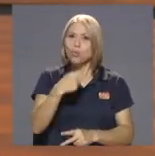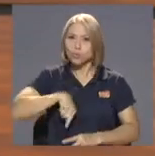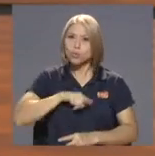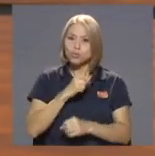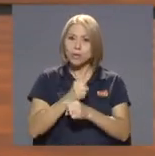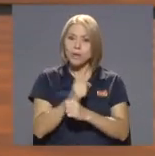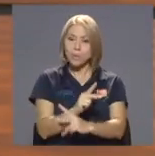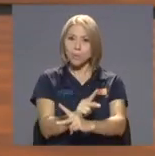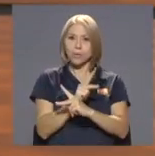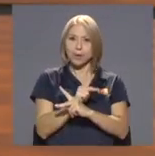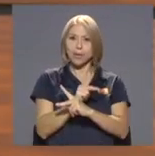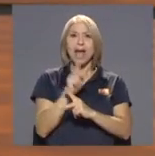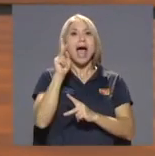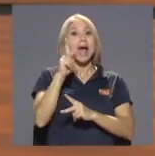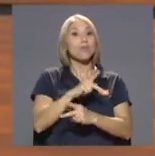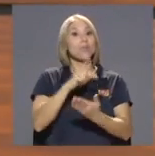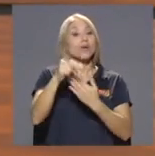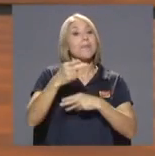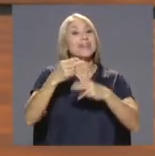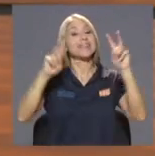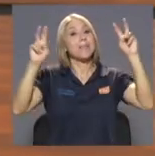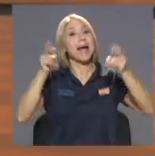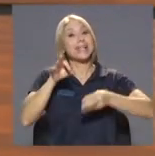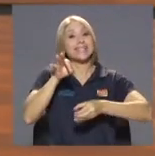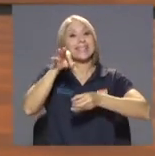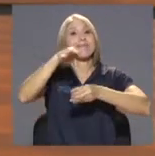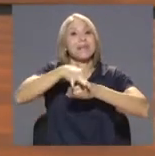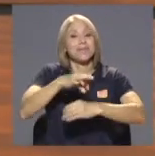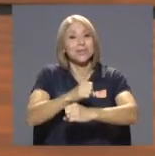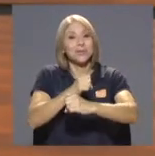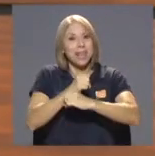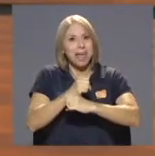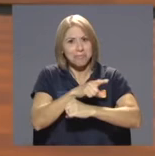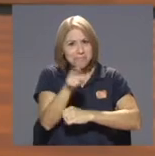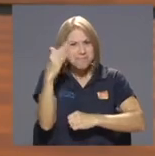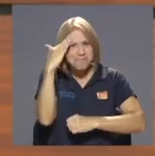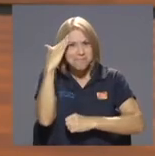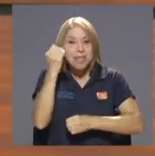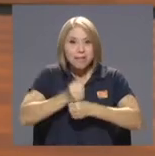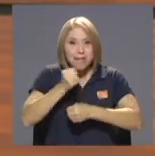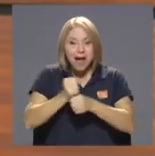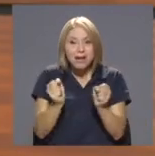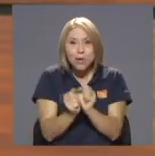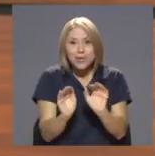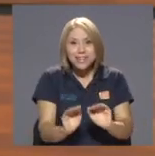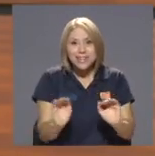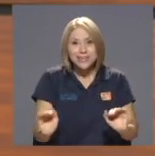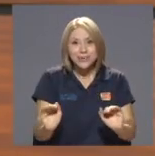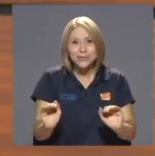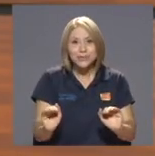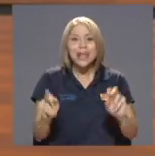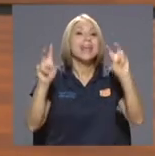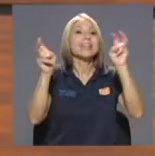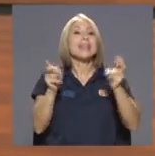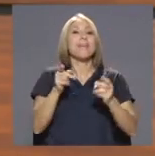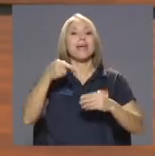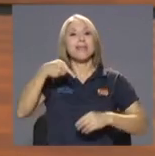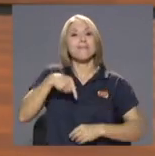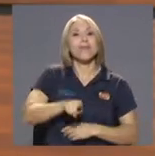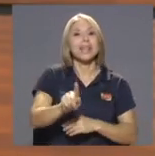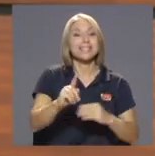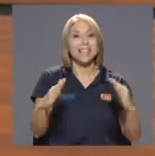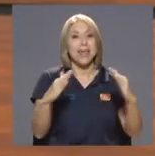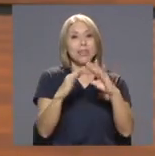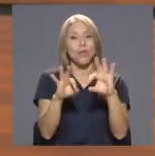El programa de Sembremos Seguridad, que me imagino que lo han escuchado, el tema de trabajar con niños, el tema de violencia doméstica, que trabajamos